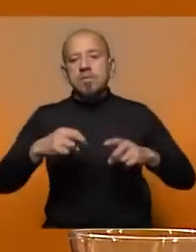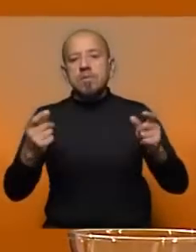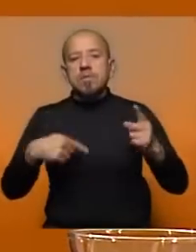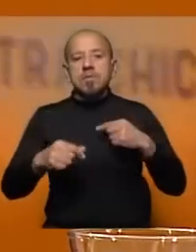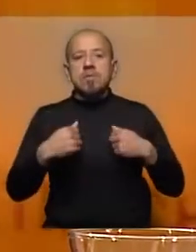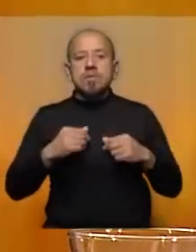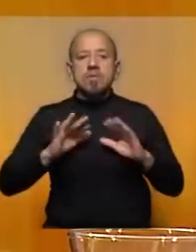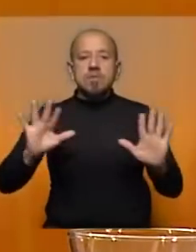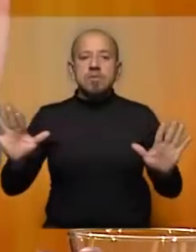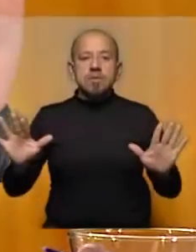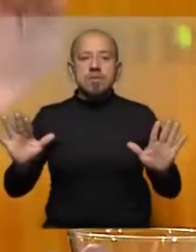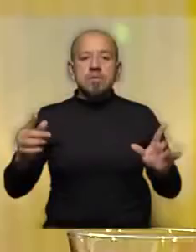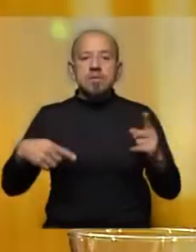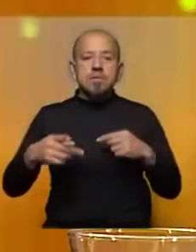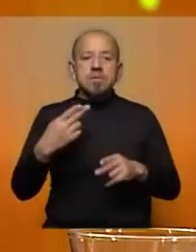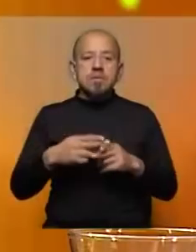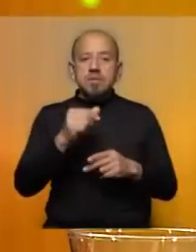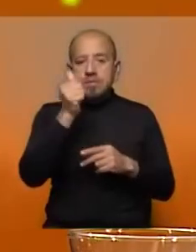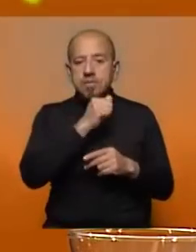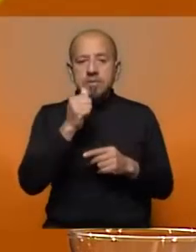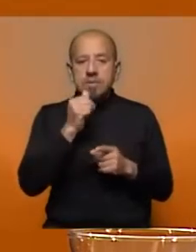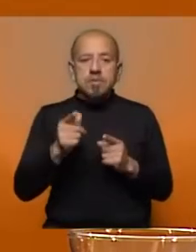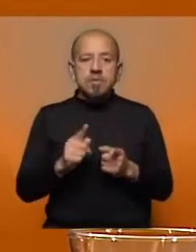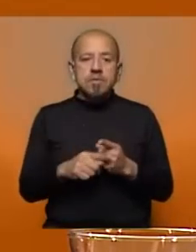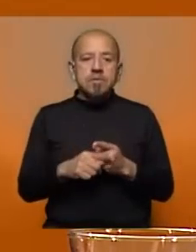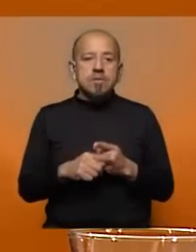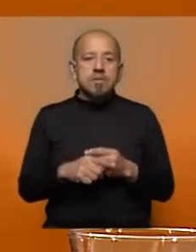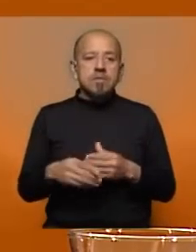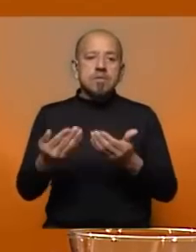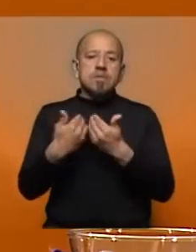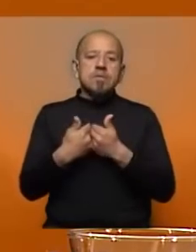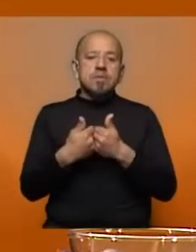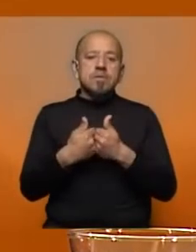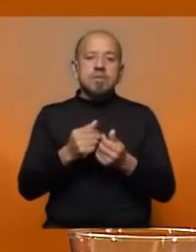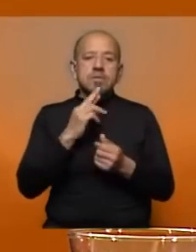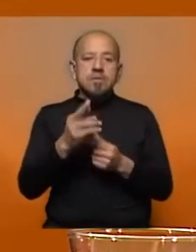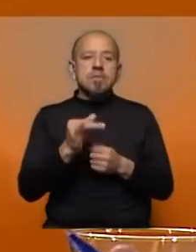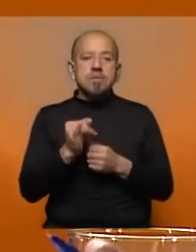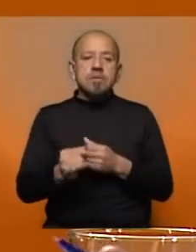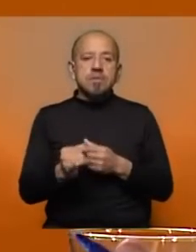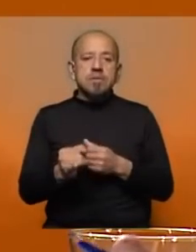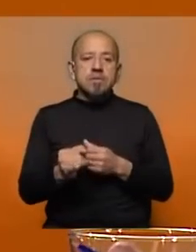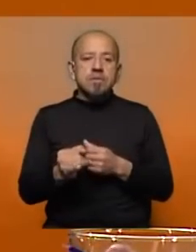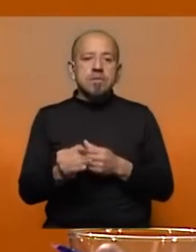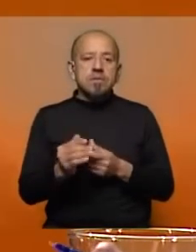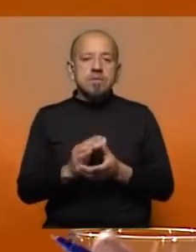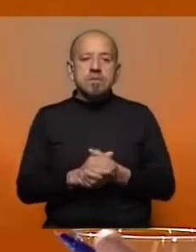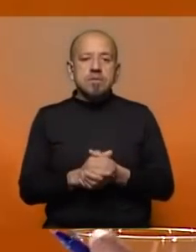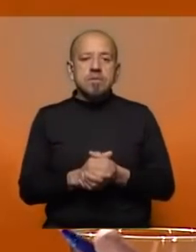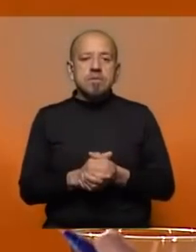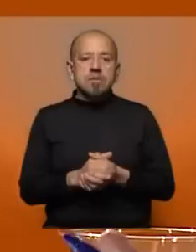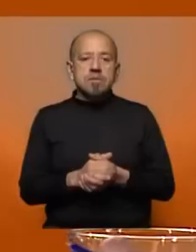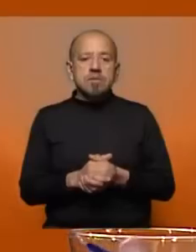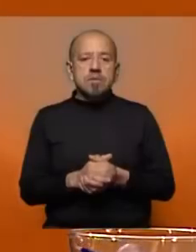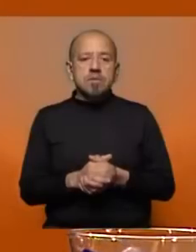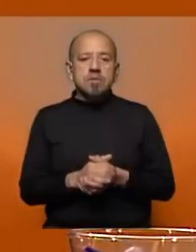no quiero pero si no Mi nombre es solución Entonces se está ofreciendo si usted me pregunta Sí yo le respondo que sí me estoy candidateando no no a ver